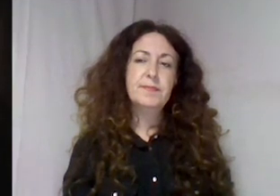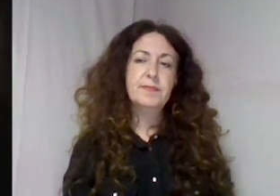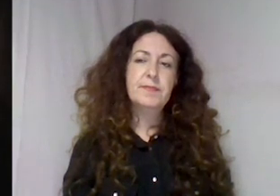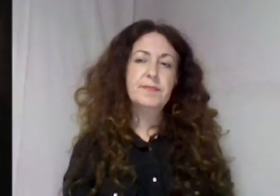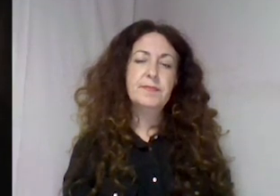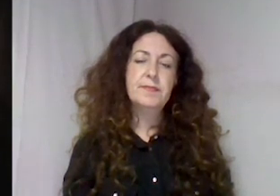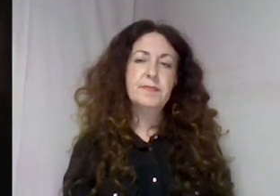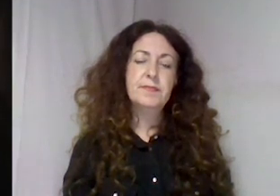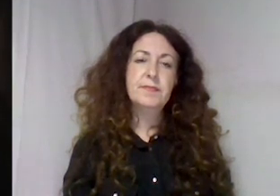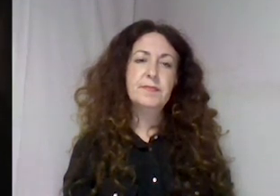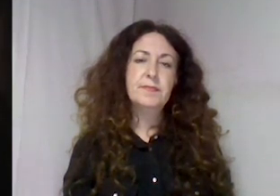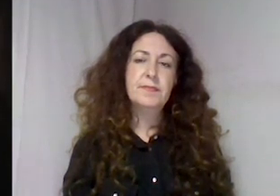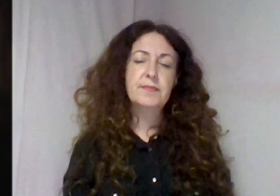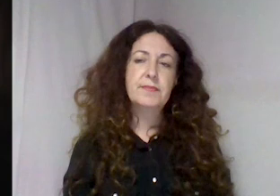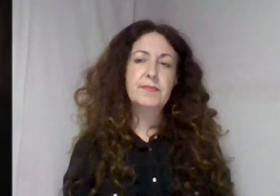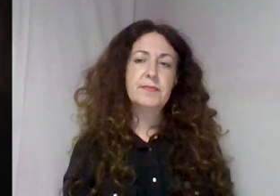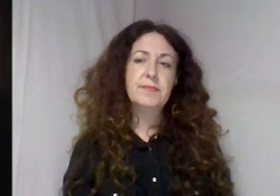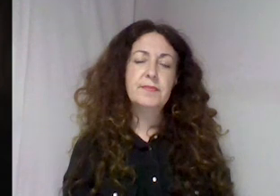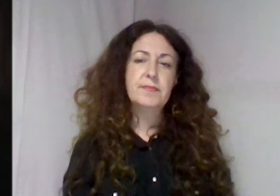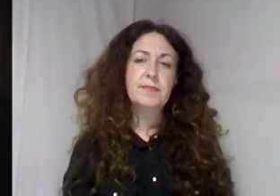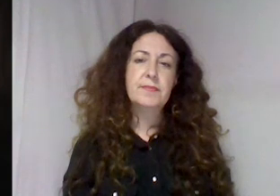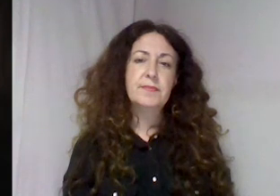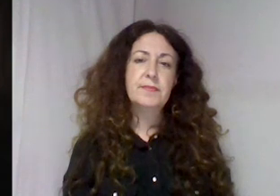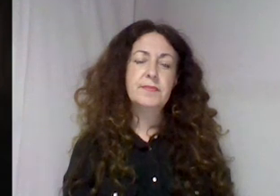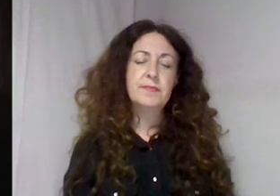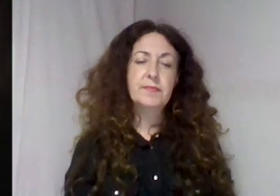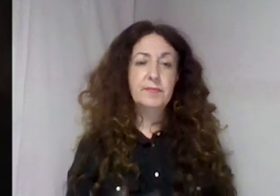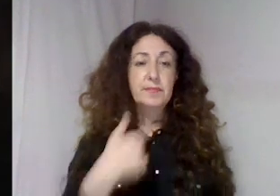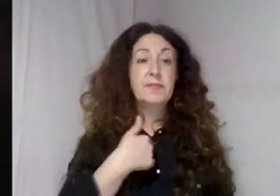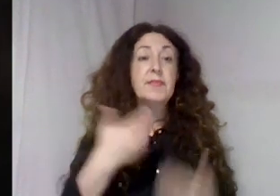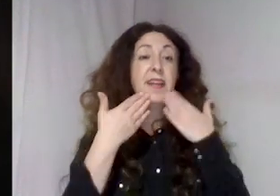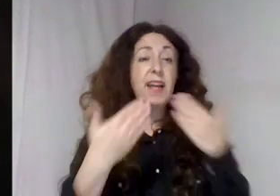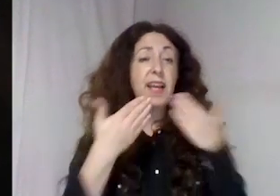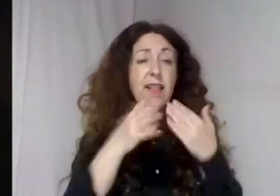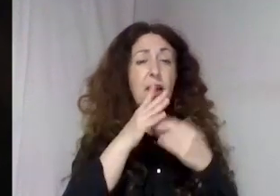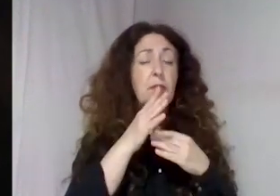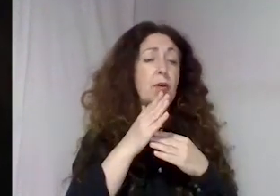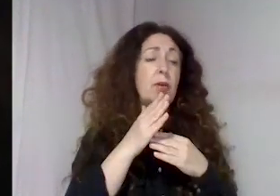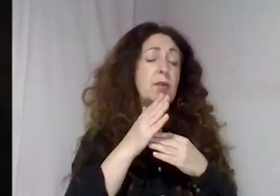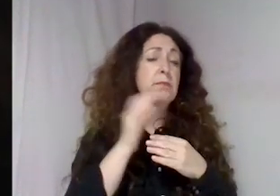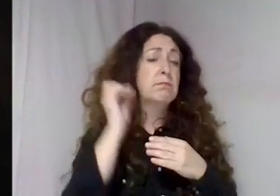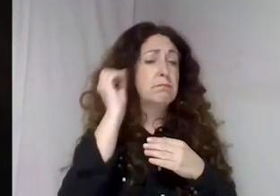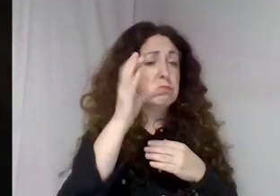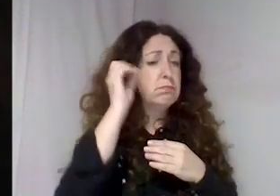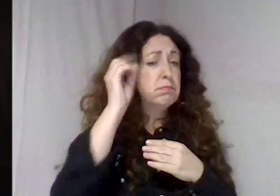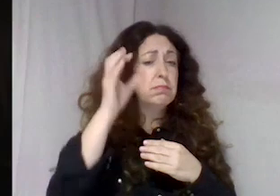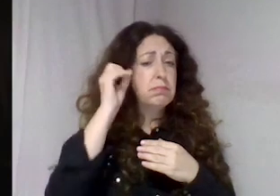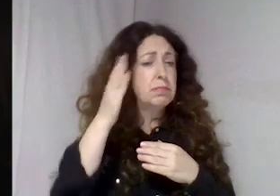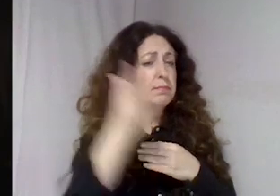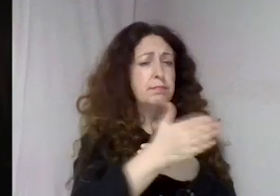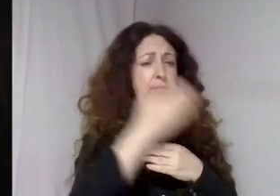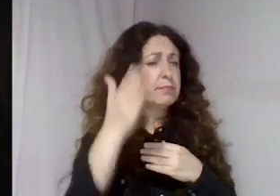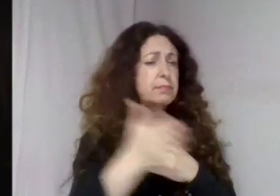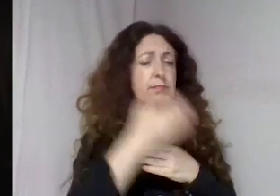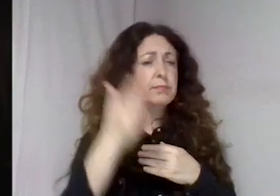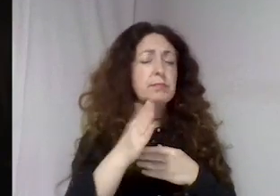no dejaremos de abordar ese tema que me parece central, que es el que ha dado subtítulo, ¿verdad?, es decir, a todo el ciclo este.